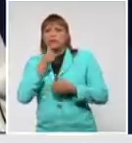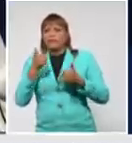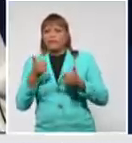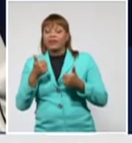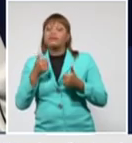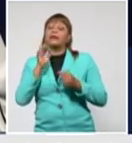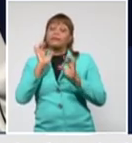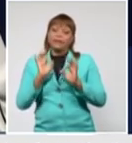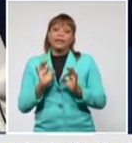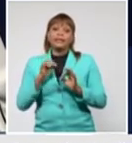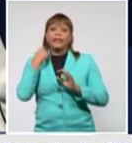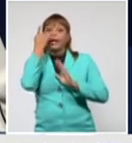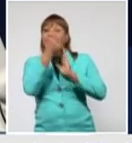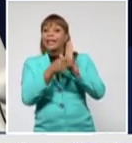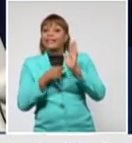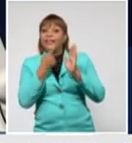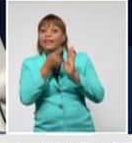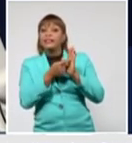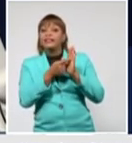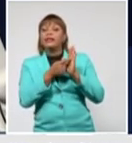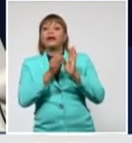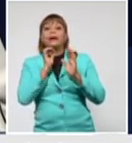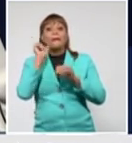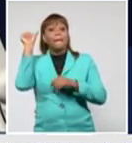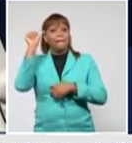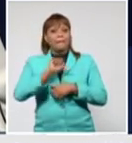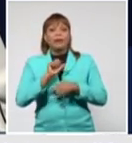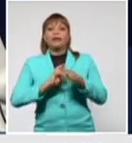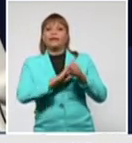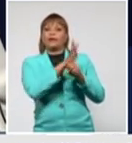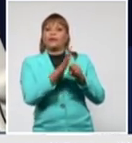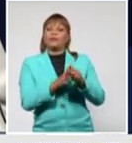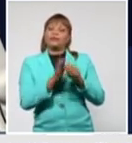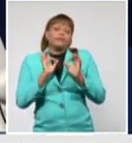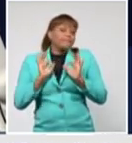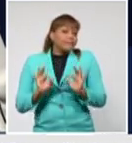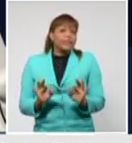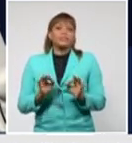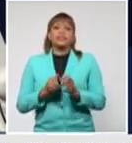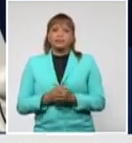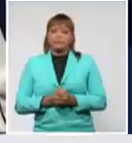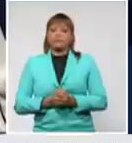una mala característica de esta enfermedad.